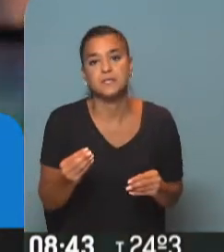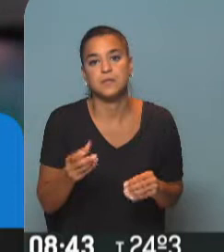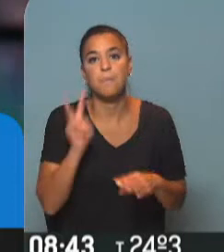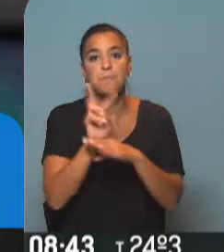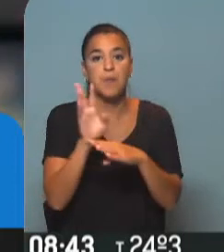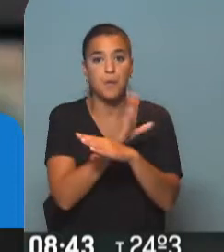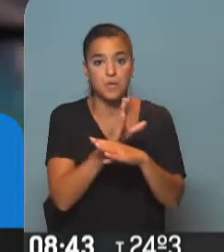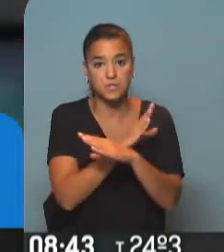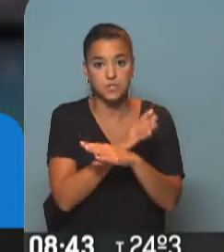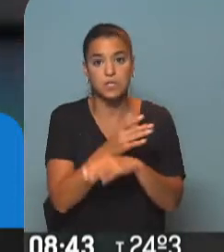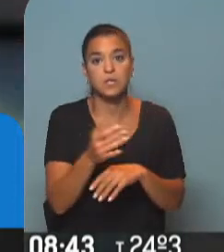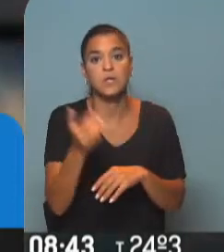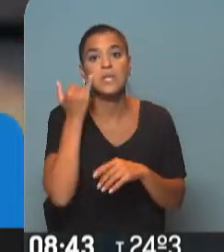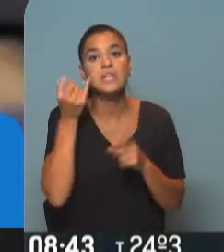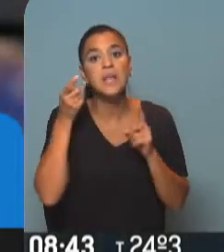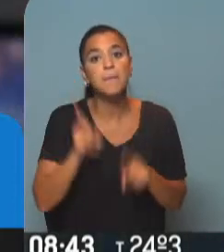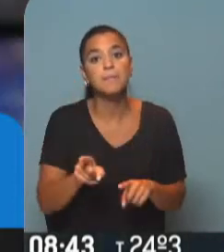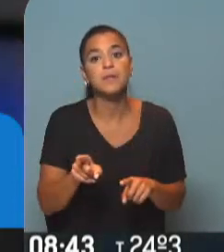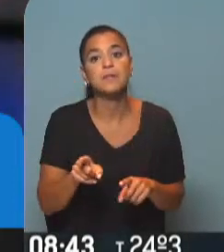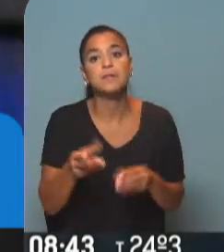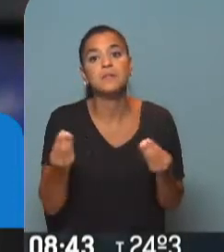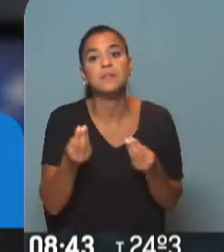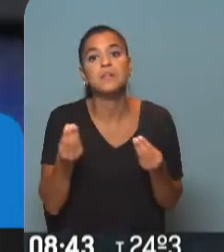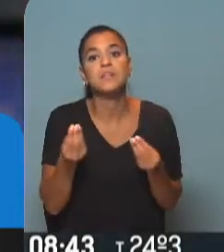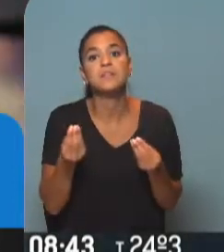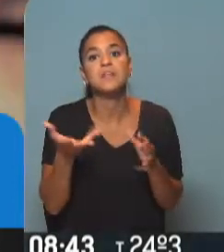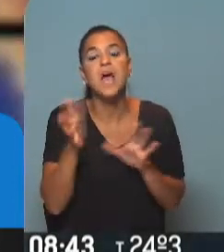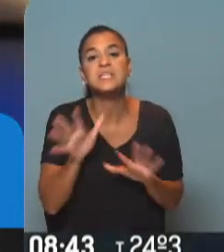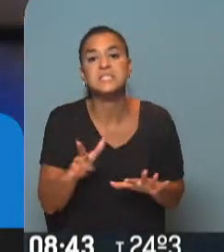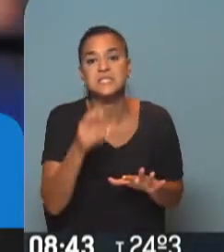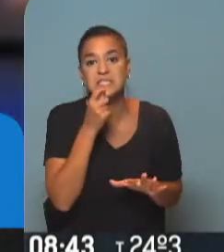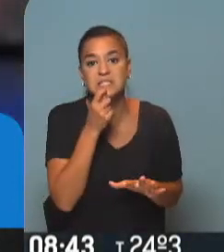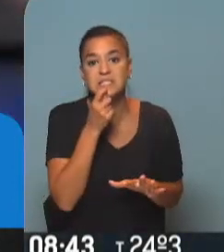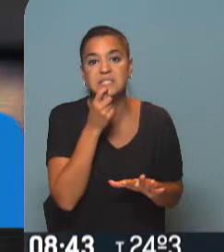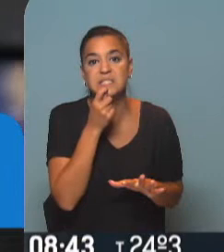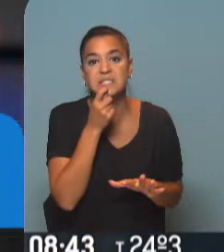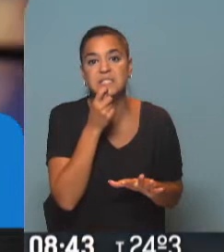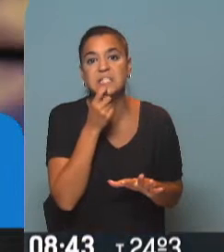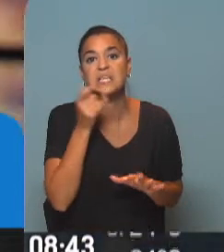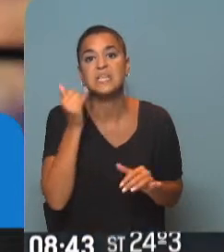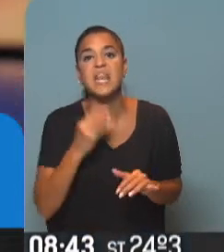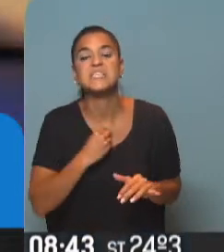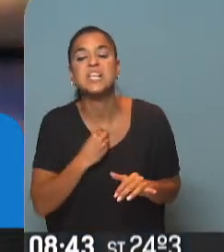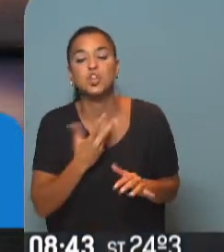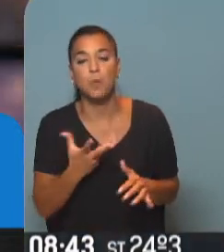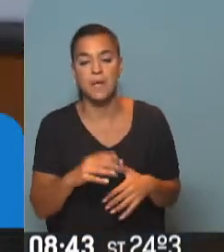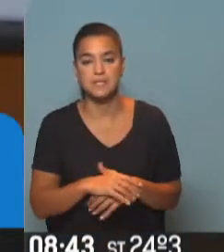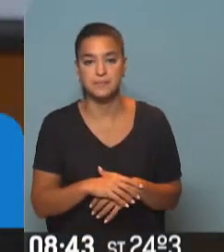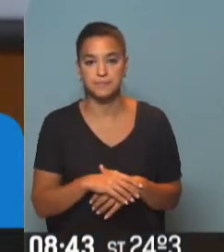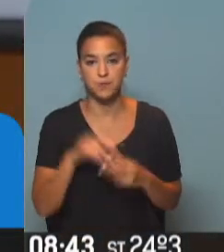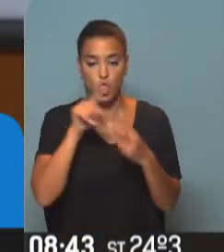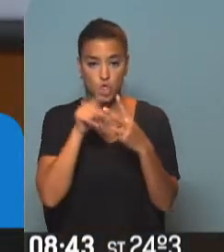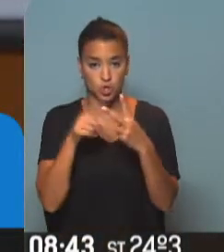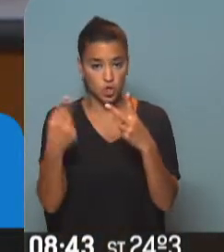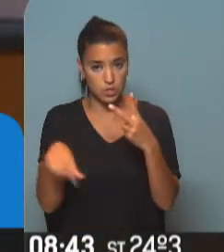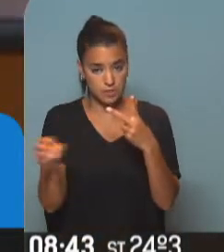de prevención qué es lo que hay que hacer si uno tiene alguno de los síntomas bueno las dos cosas